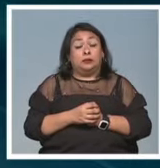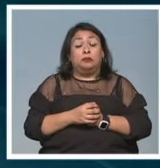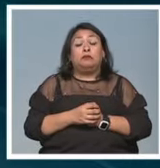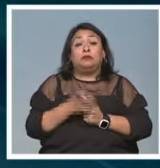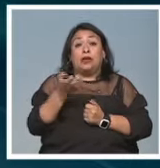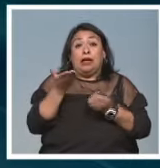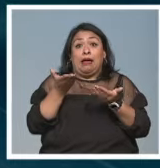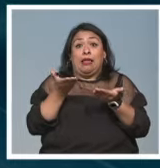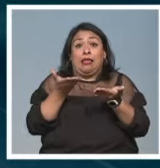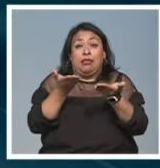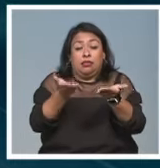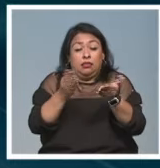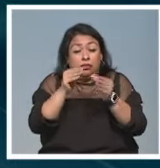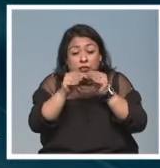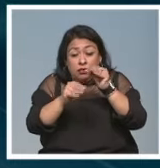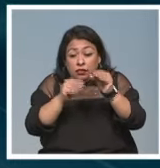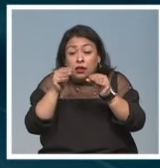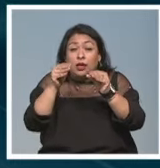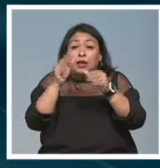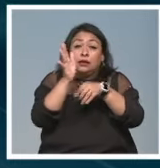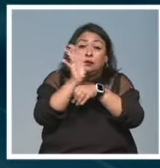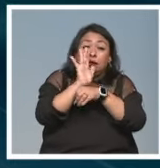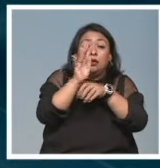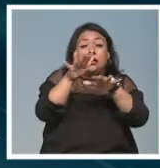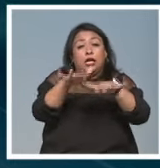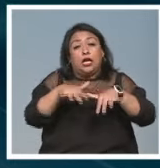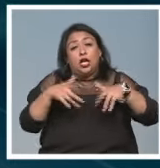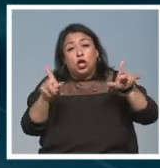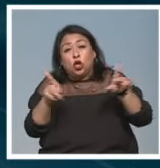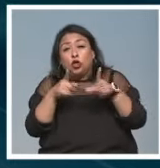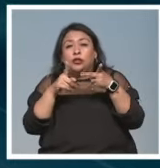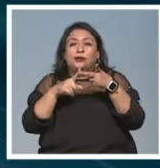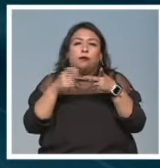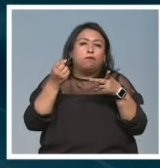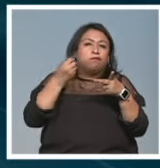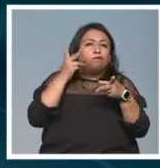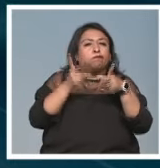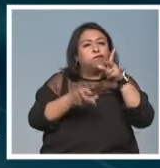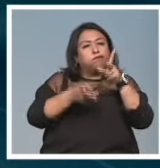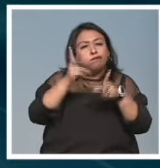Estos altares se complementan con cine, conciertos y conversatorios.